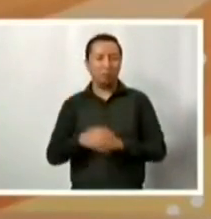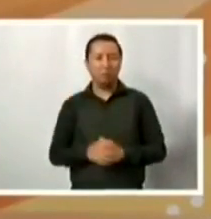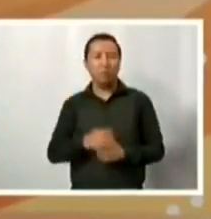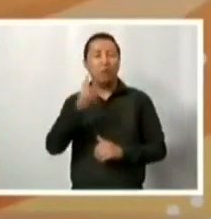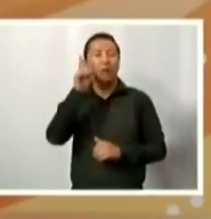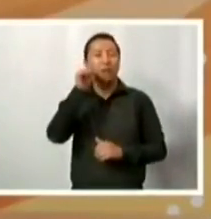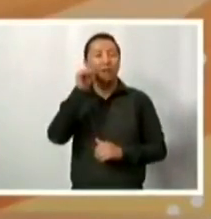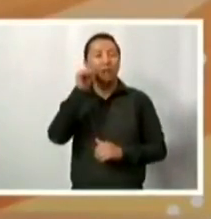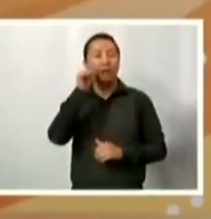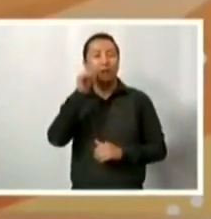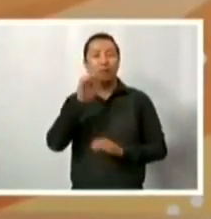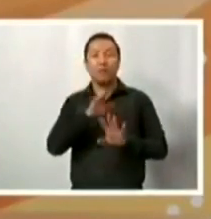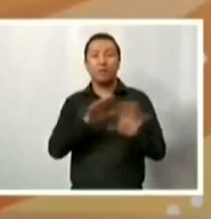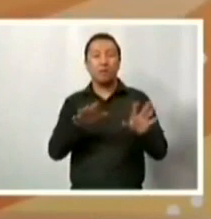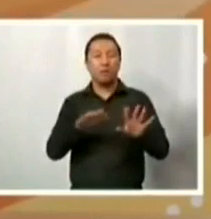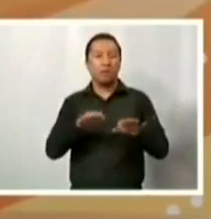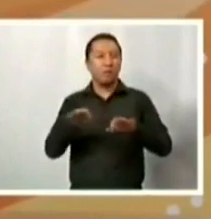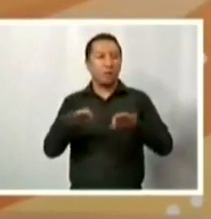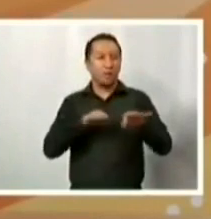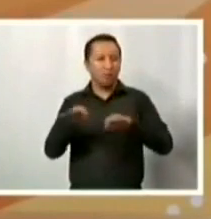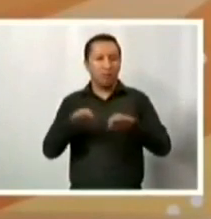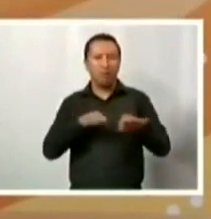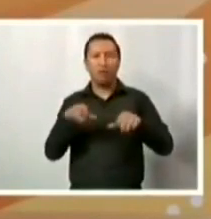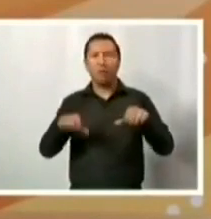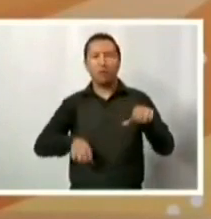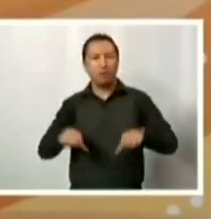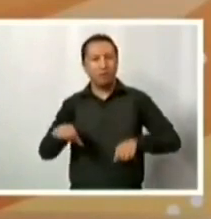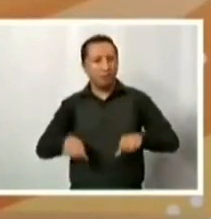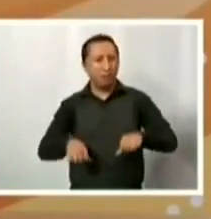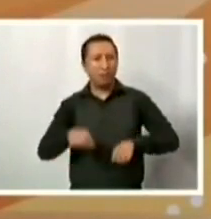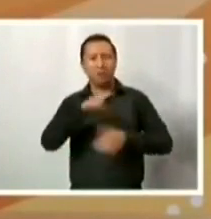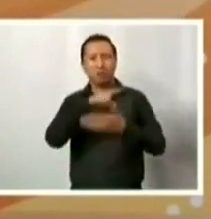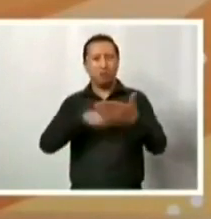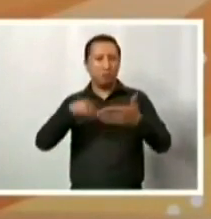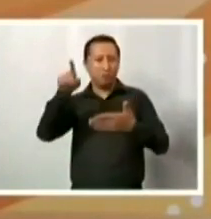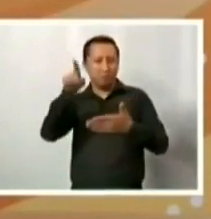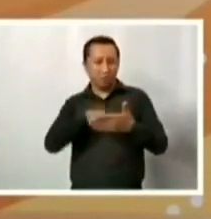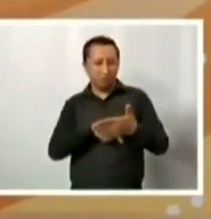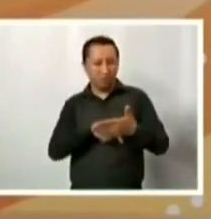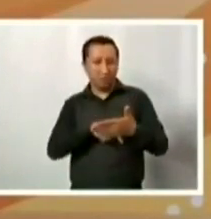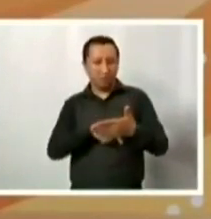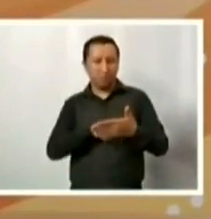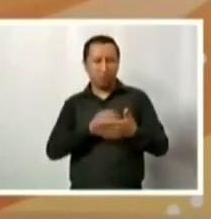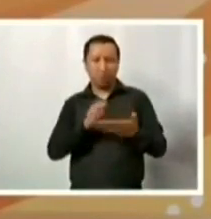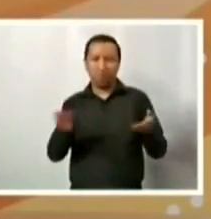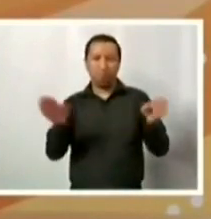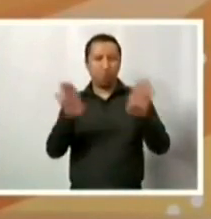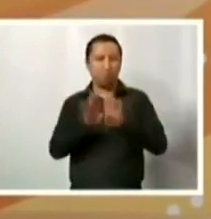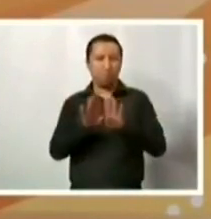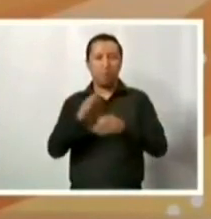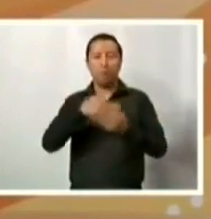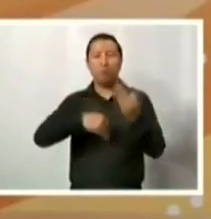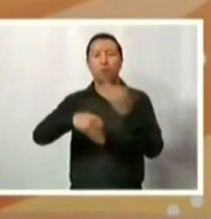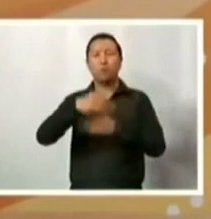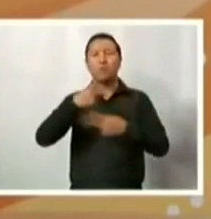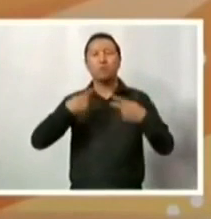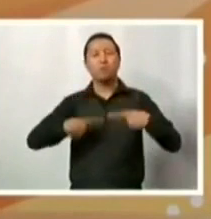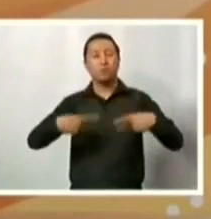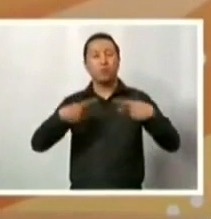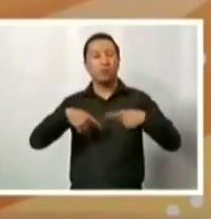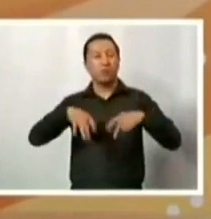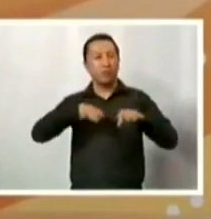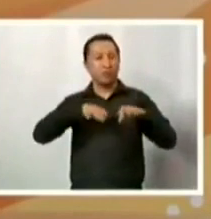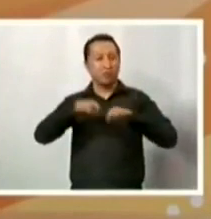se suspenden todas las actividades laborales para que todos los trabajadores